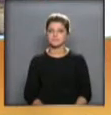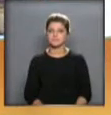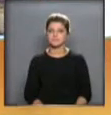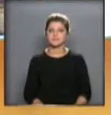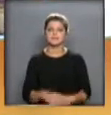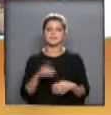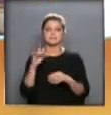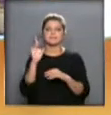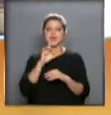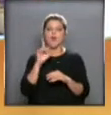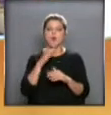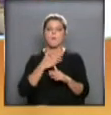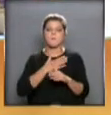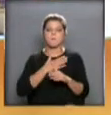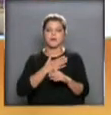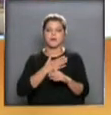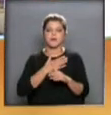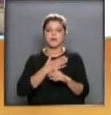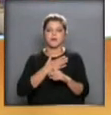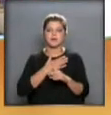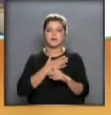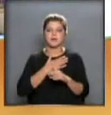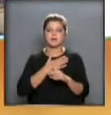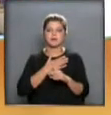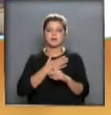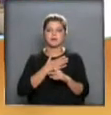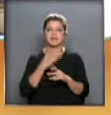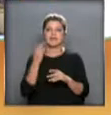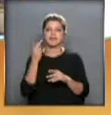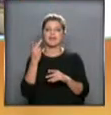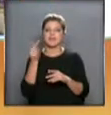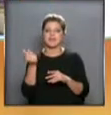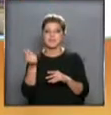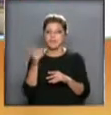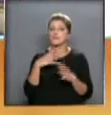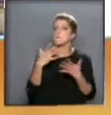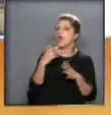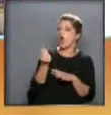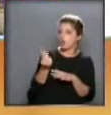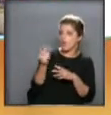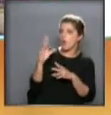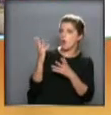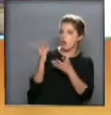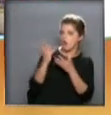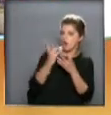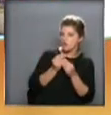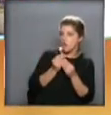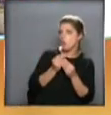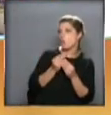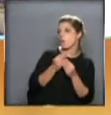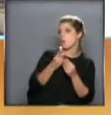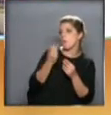no para mí no no hay dinero el dinero ayuda el dinero no te